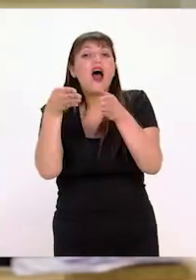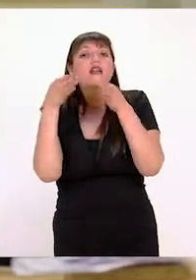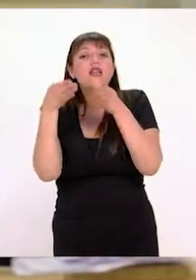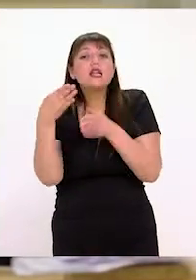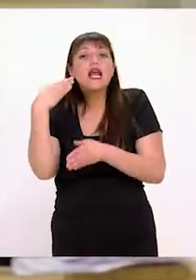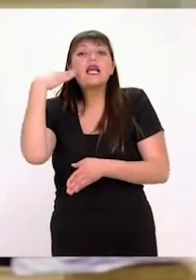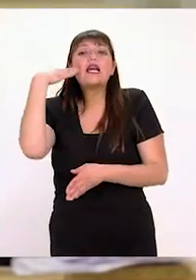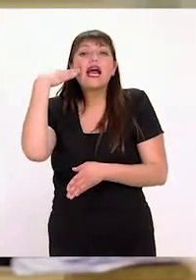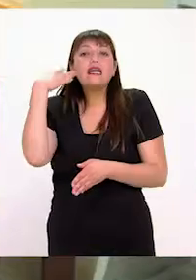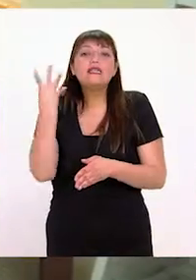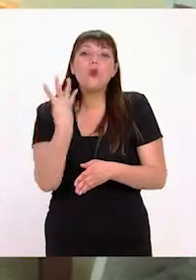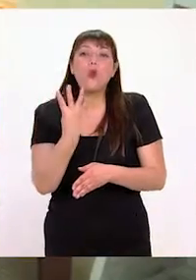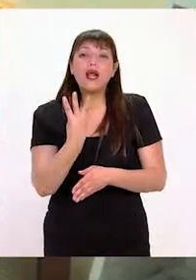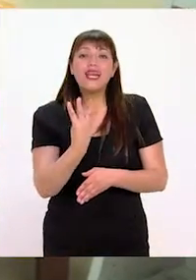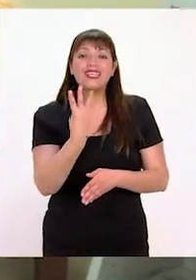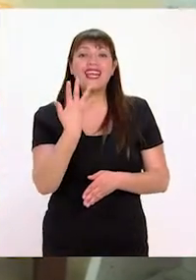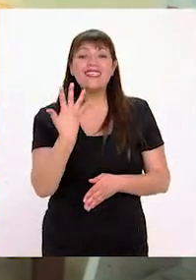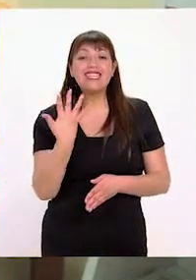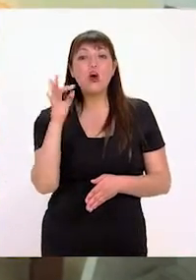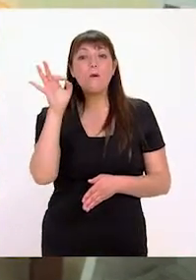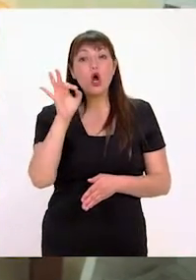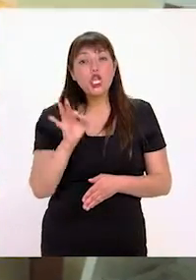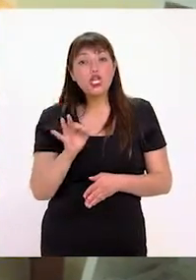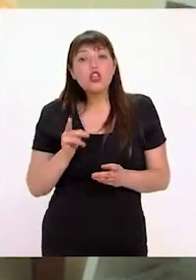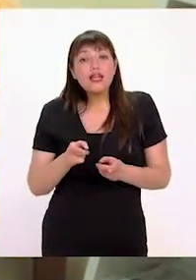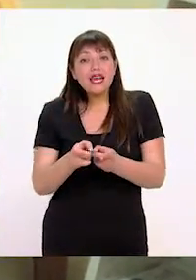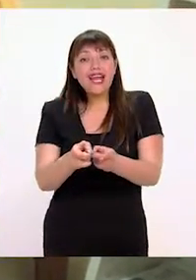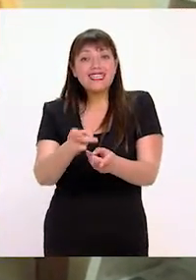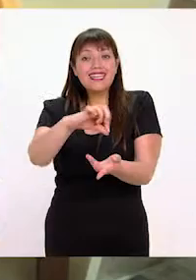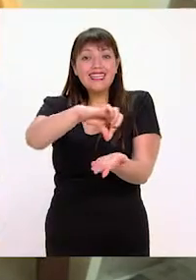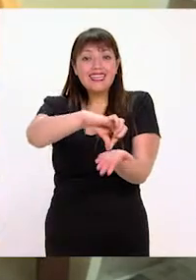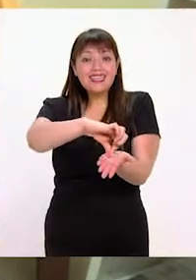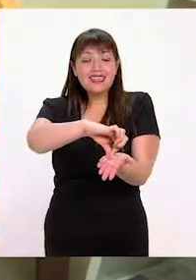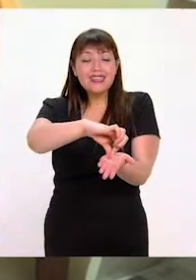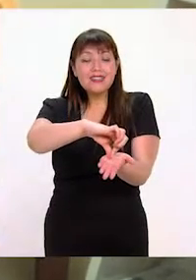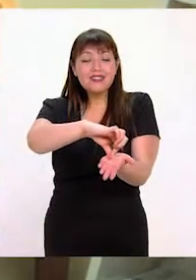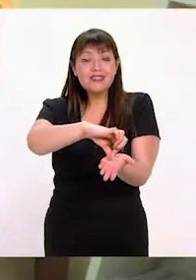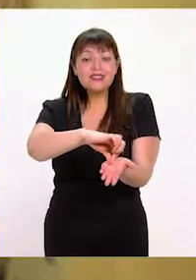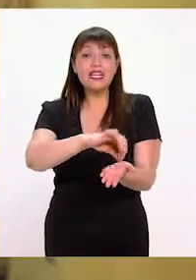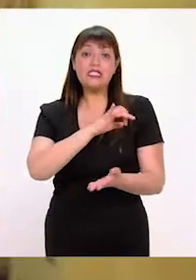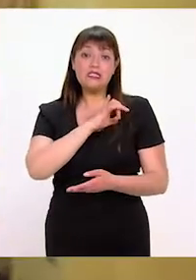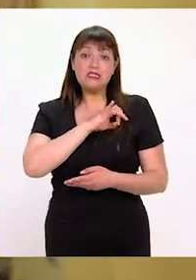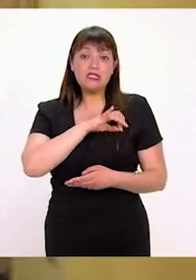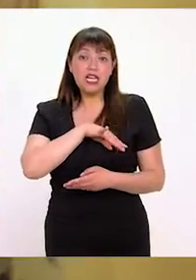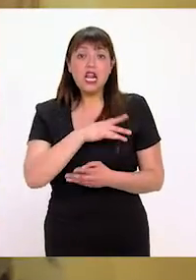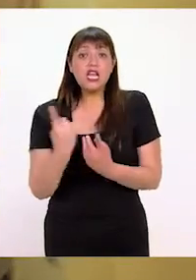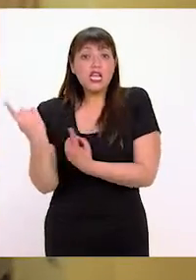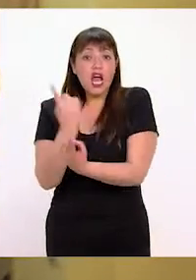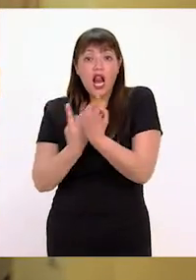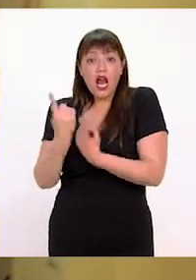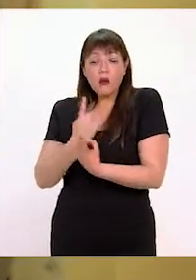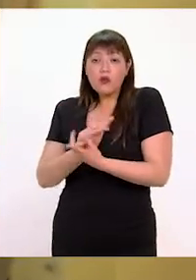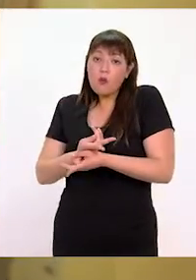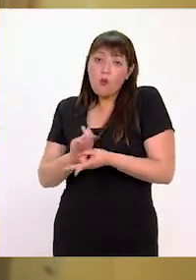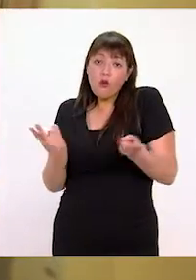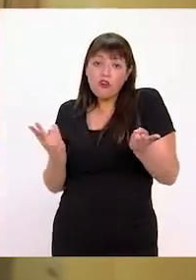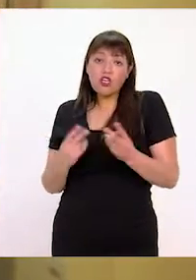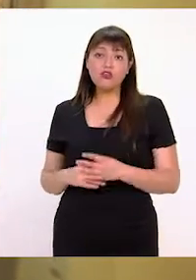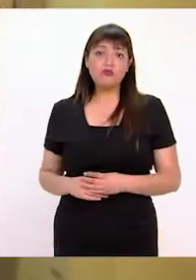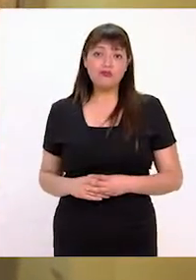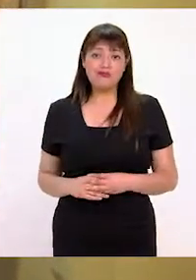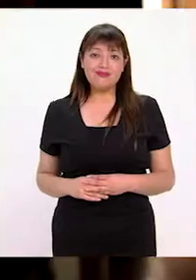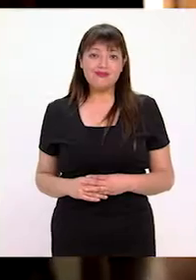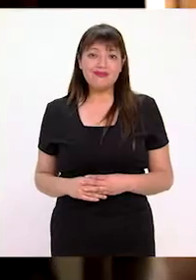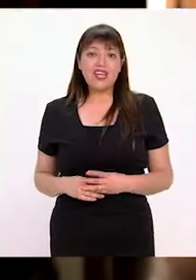casi entre 45 y 50% de los cánceres del país que llegan acá, porque son públicos.